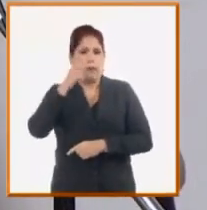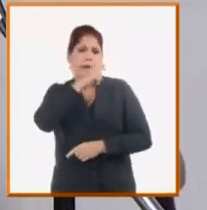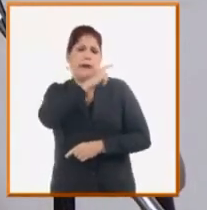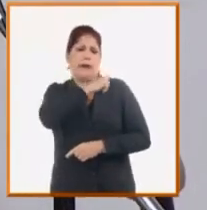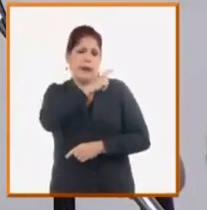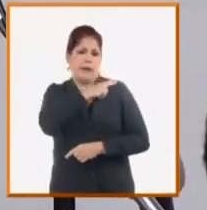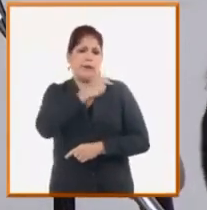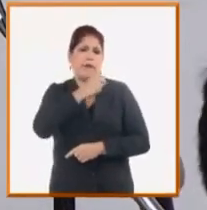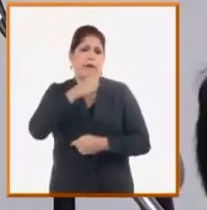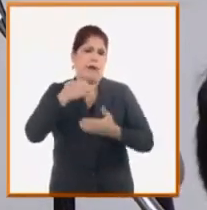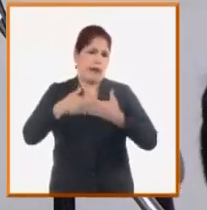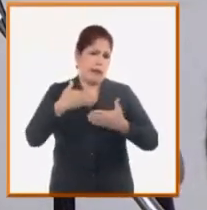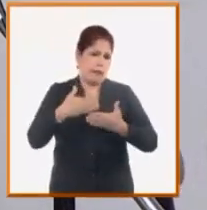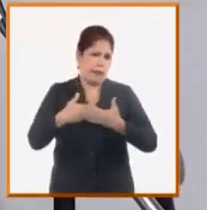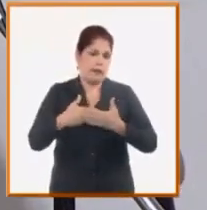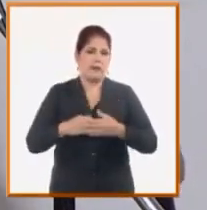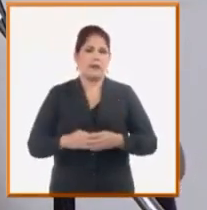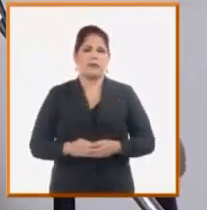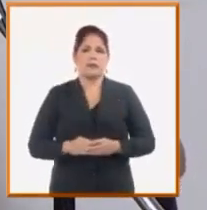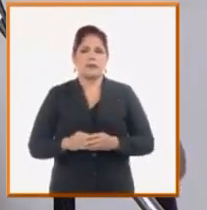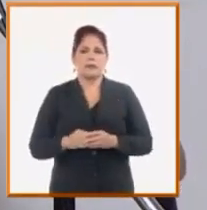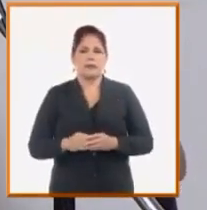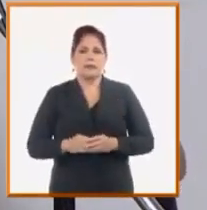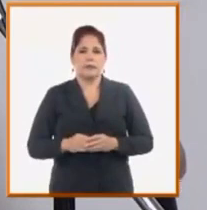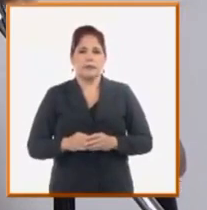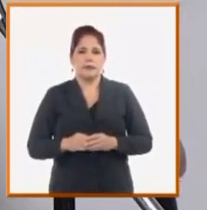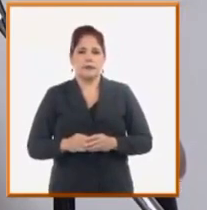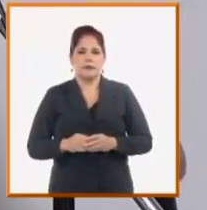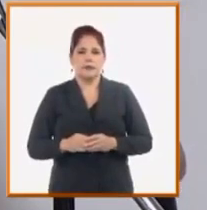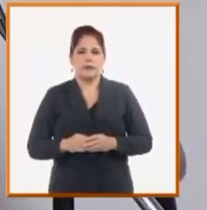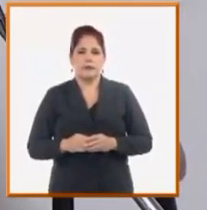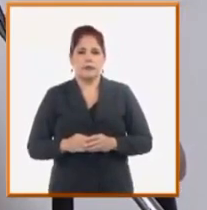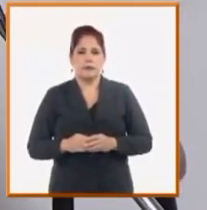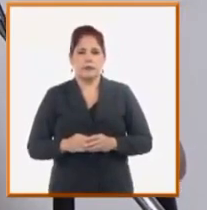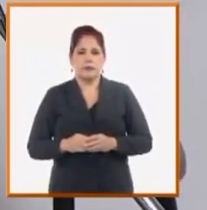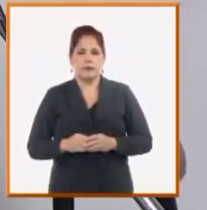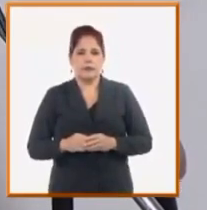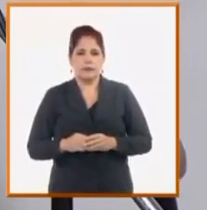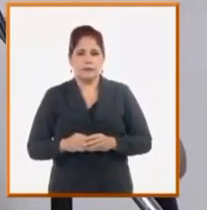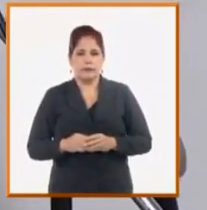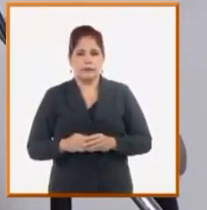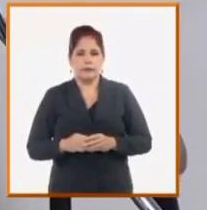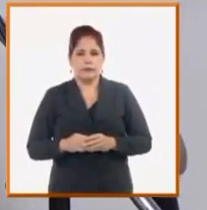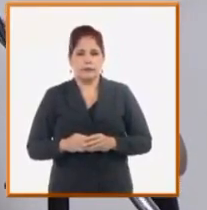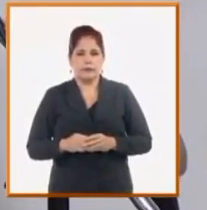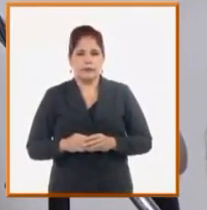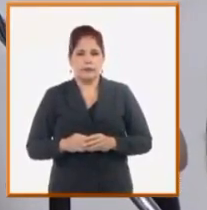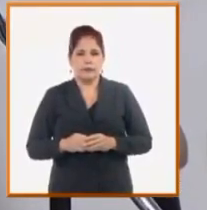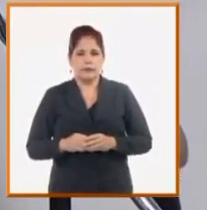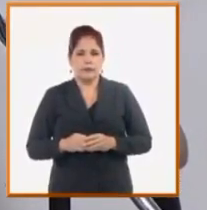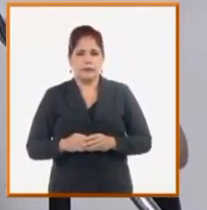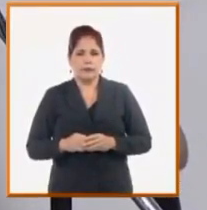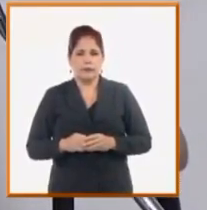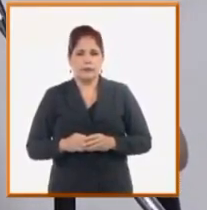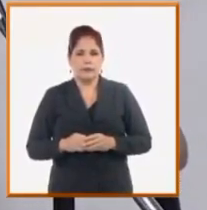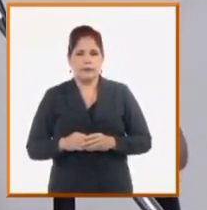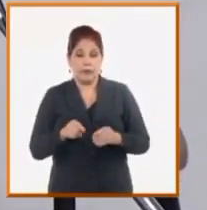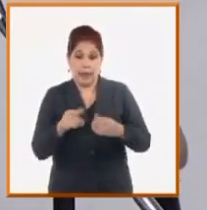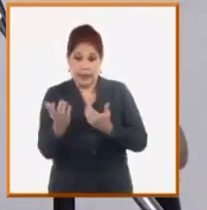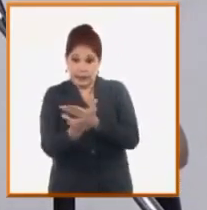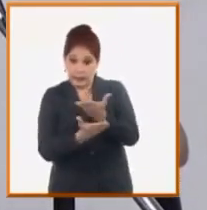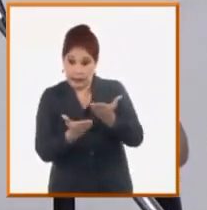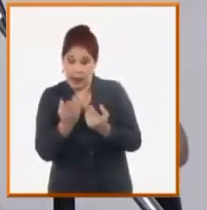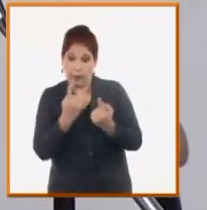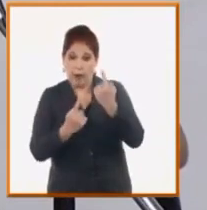de empresas de MIPYME. Entonces, de este intercambio salieron